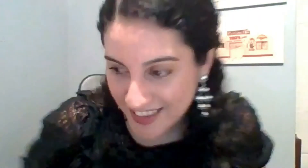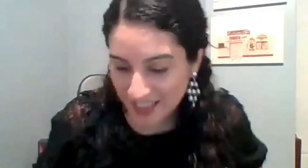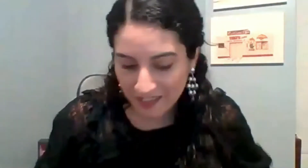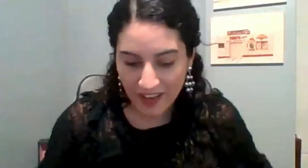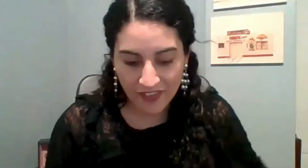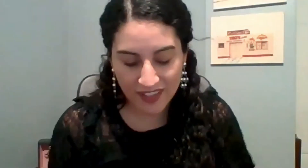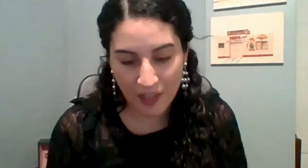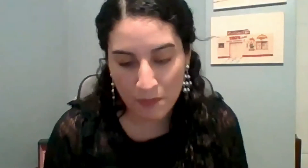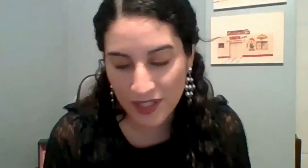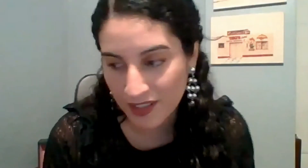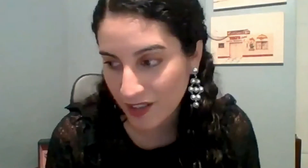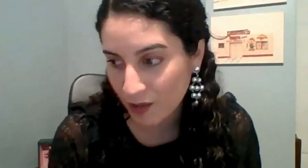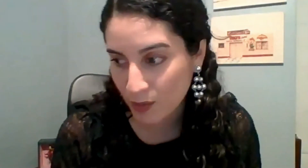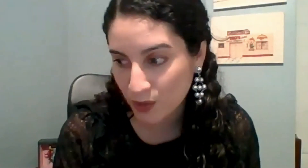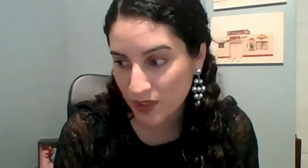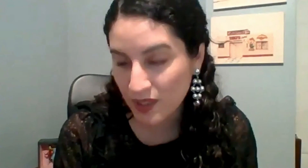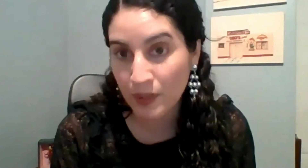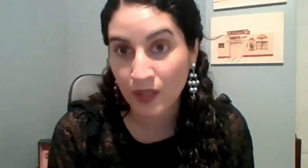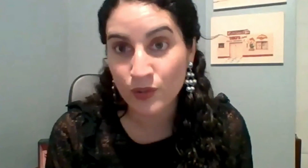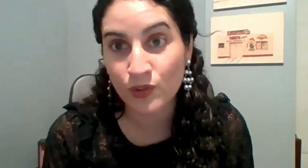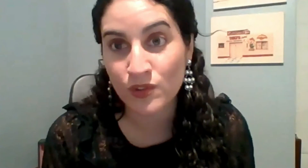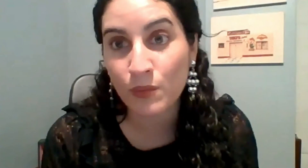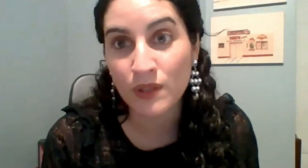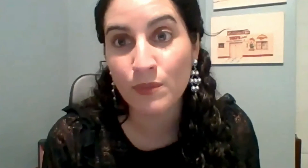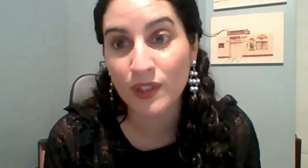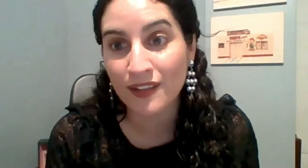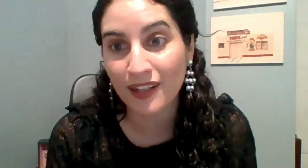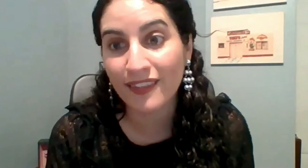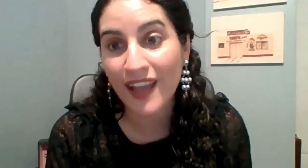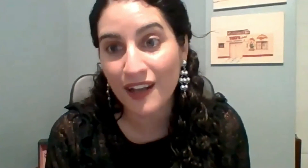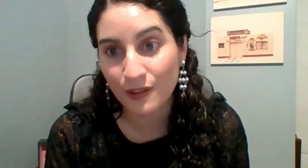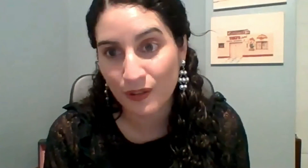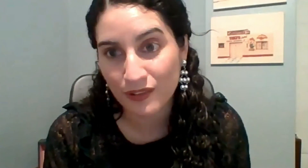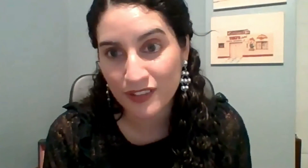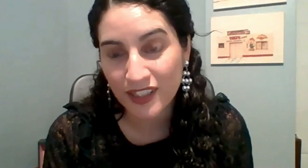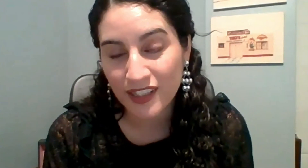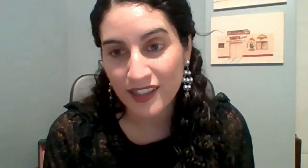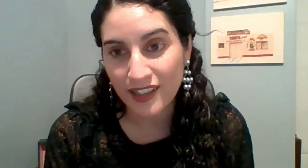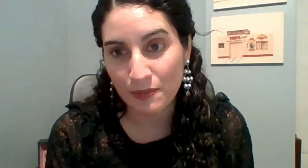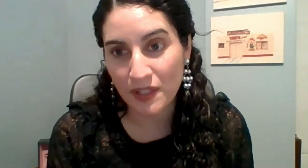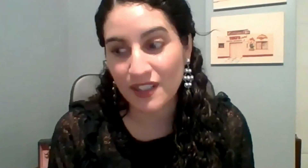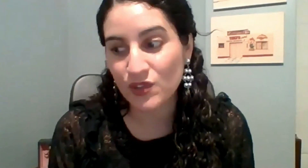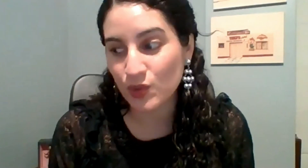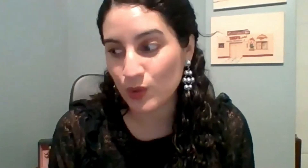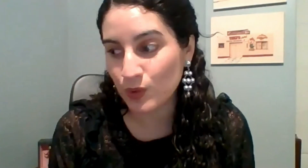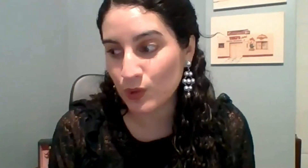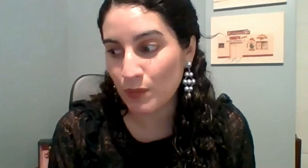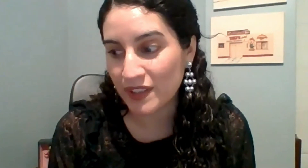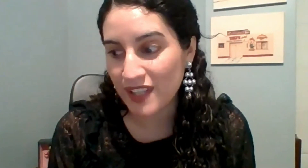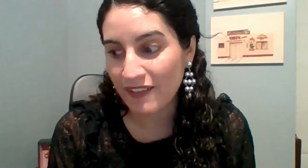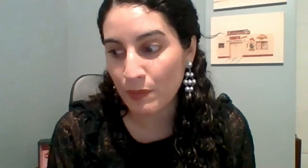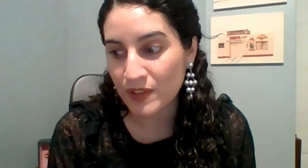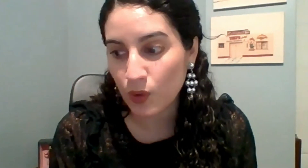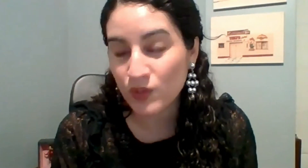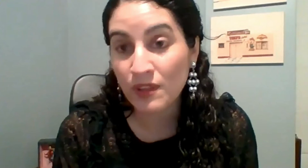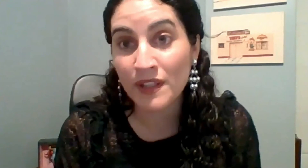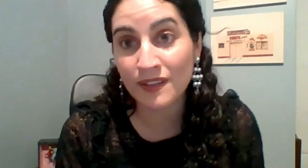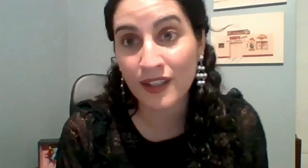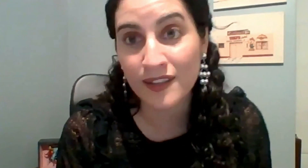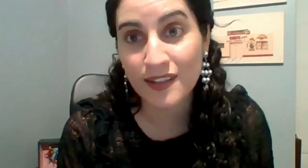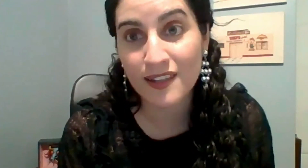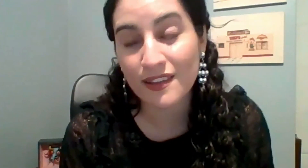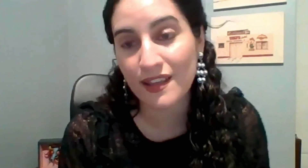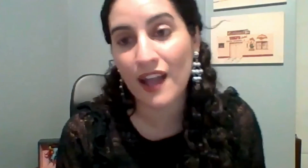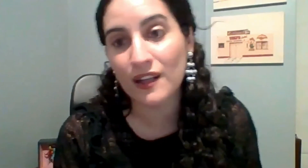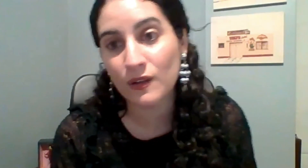que sirva, efectivamente, como tú dices, para nosotros es muy importante el diálogo. Y mientras tú conversabas, pues